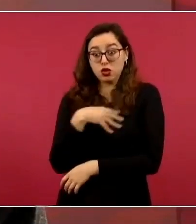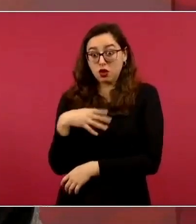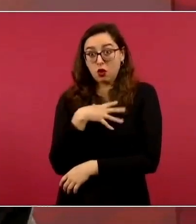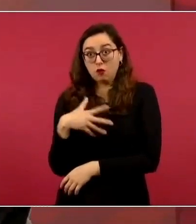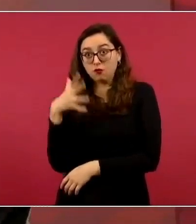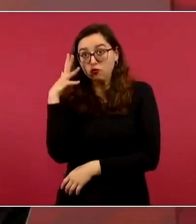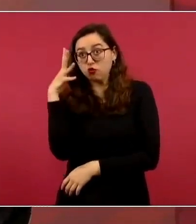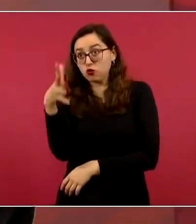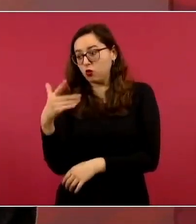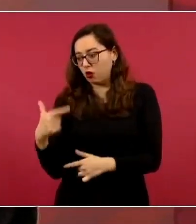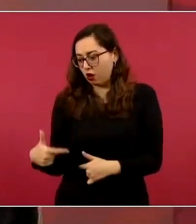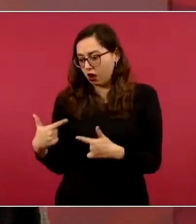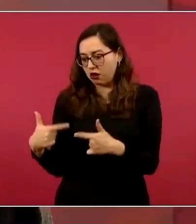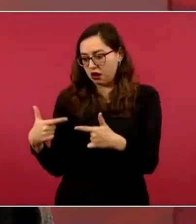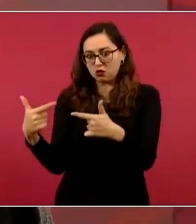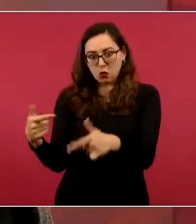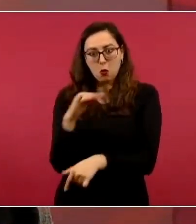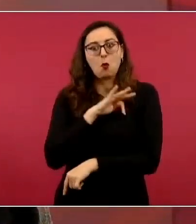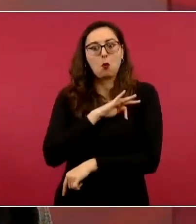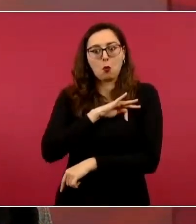como se podía antes,